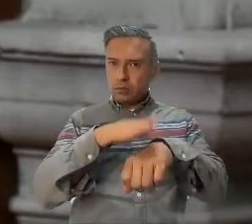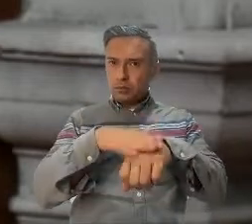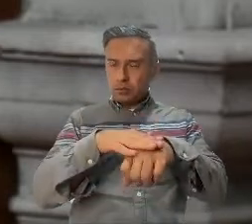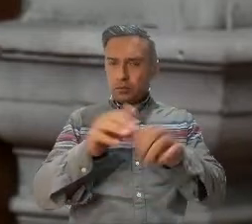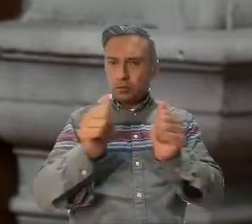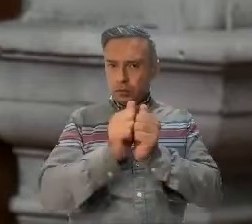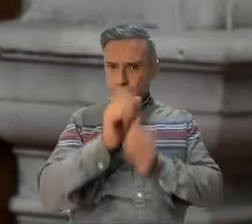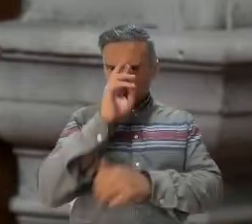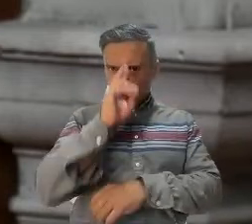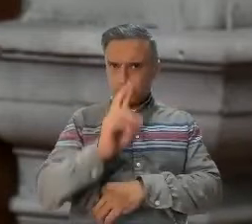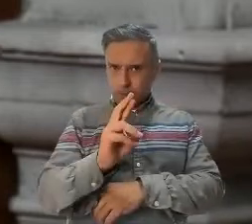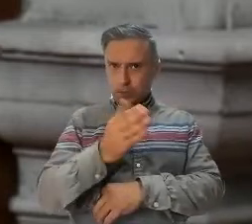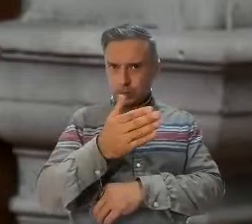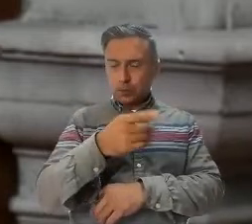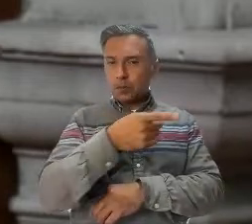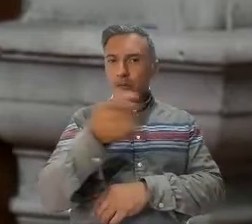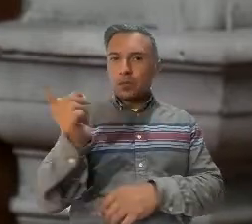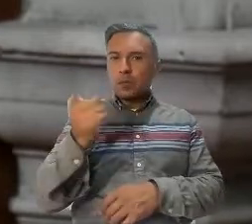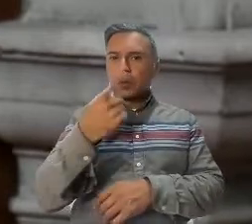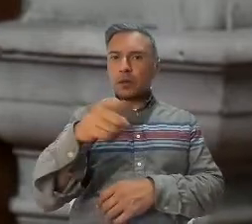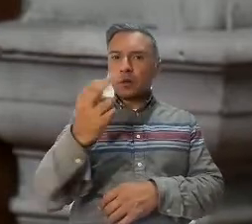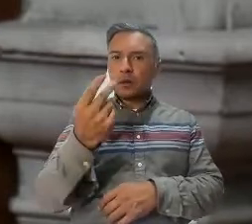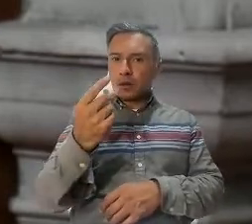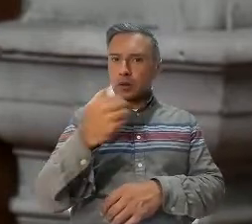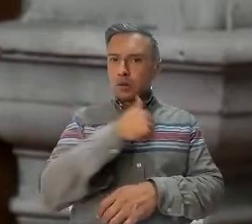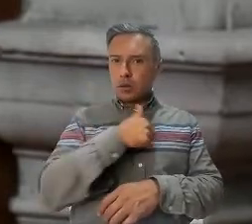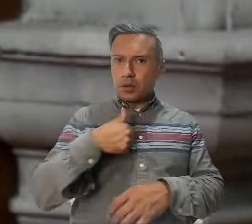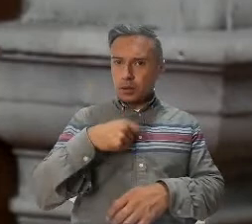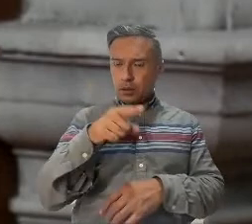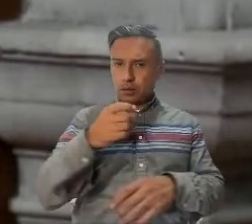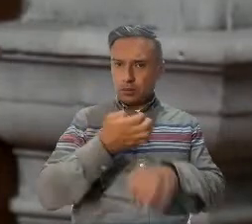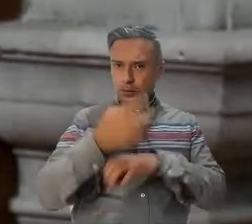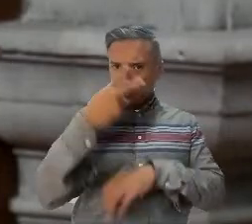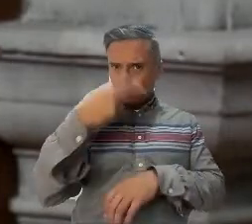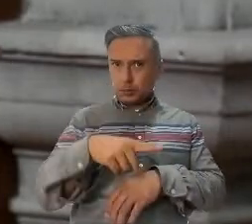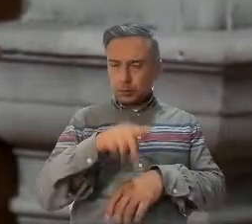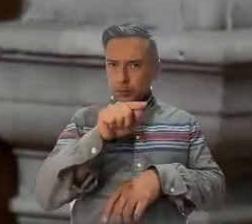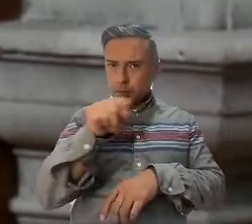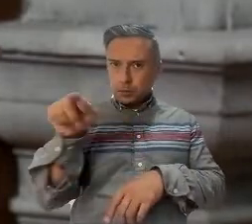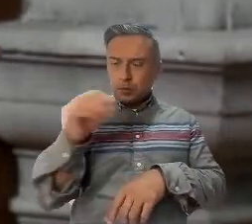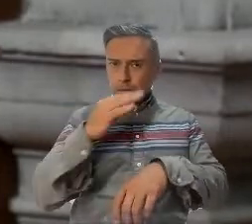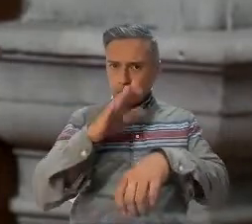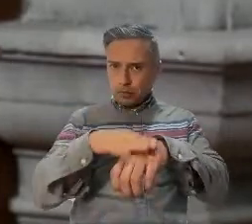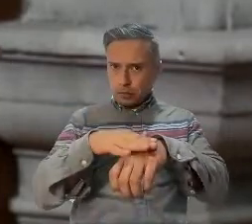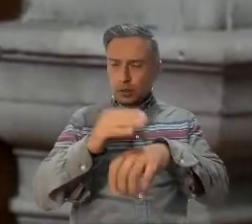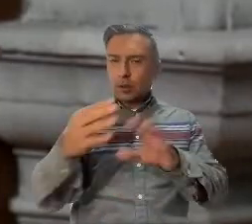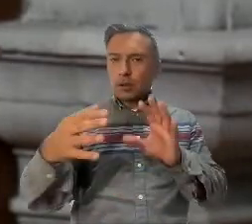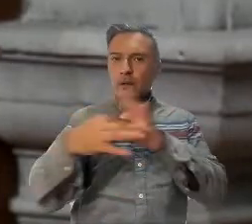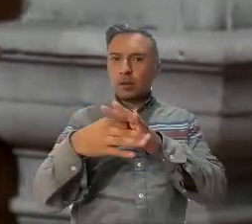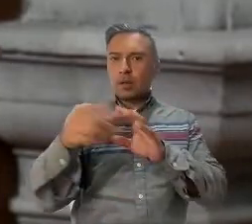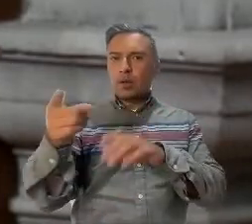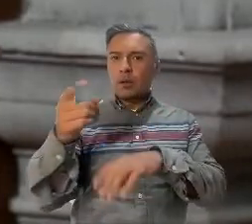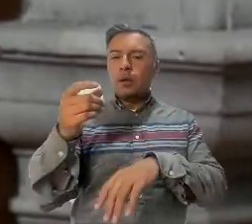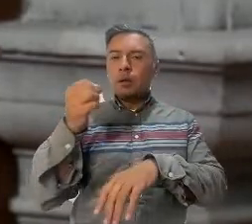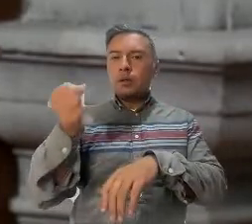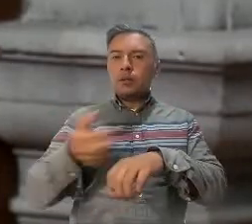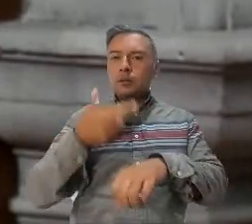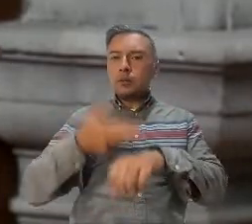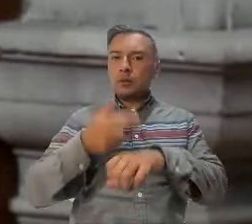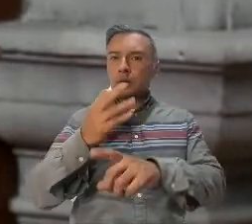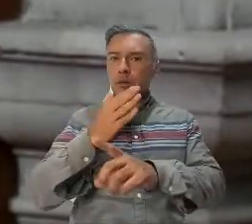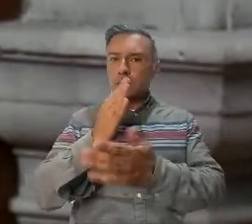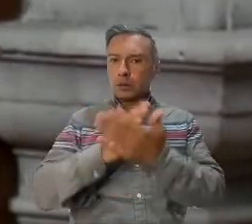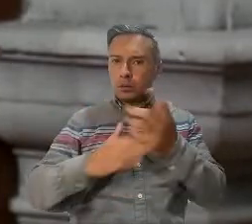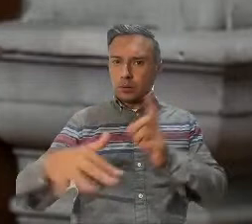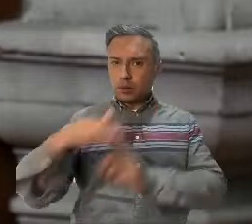respetuosa a los 125 ayuntamientos del Estado de México, en coordinación con la Secretaría del Medio Ambiente del Estado de México